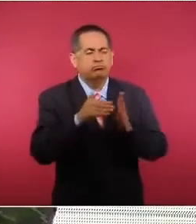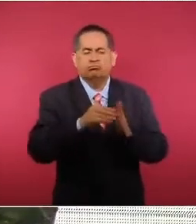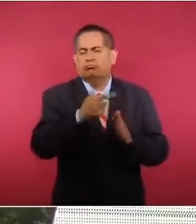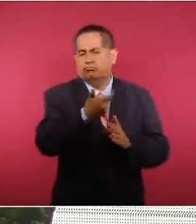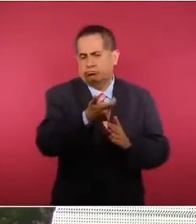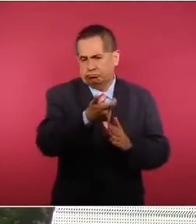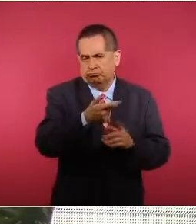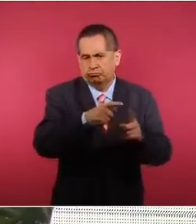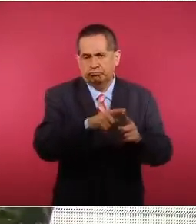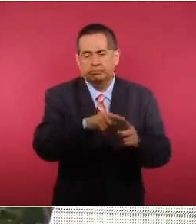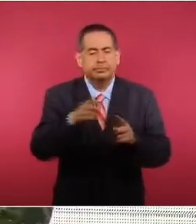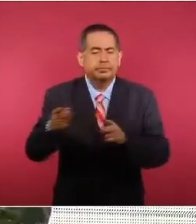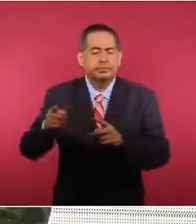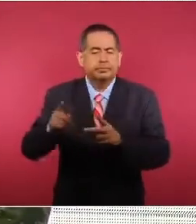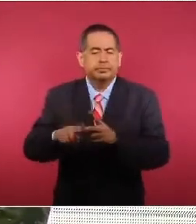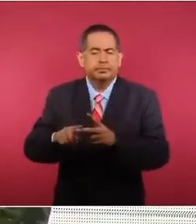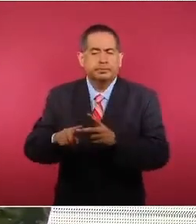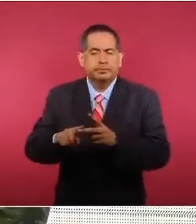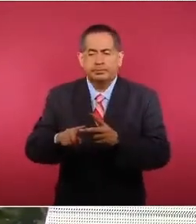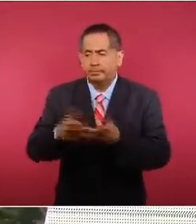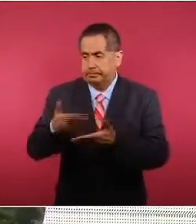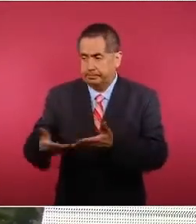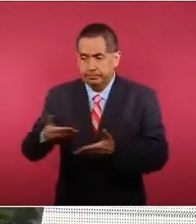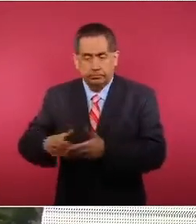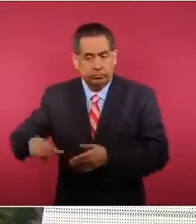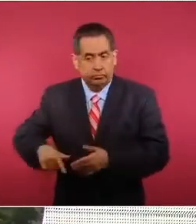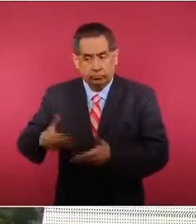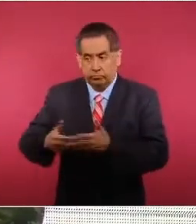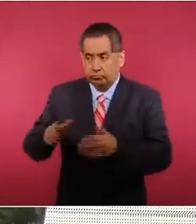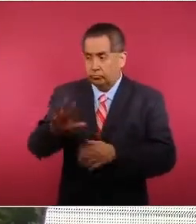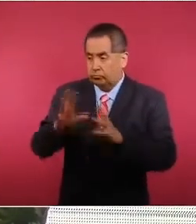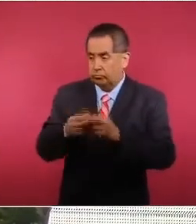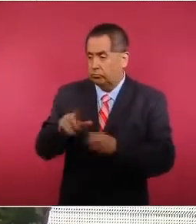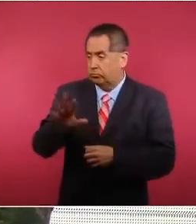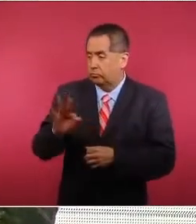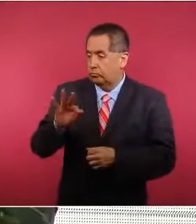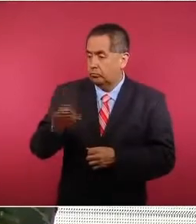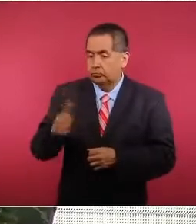144.7 millones de pesos, y en la presente administración